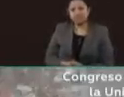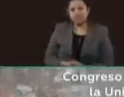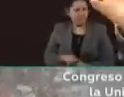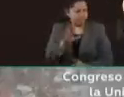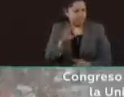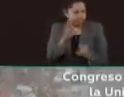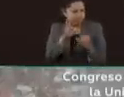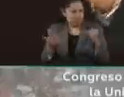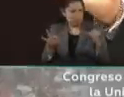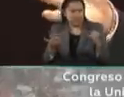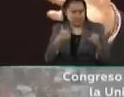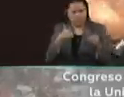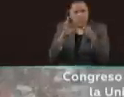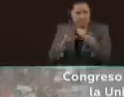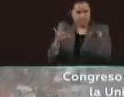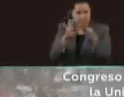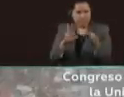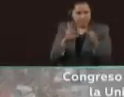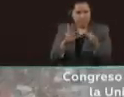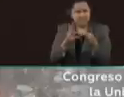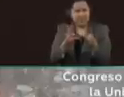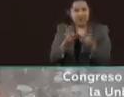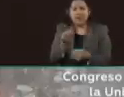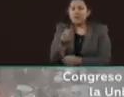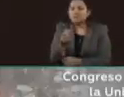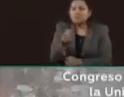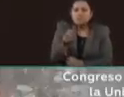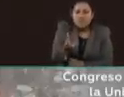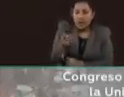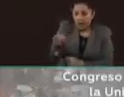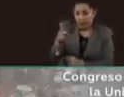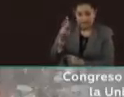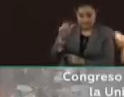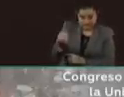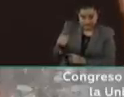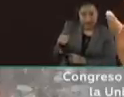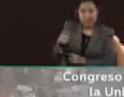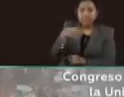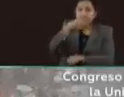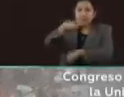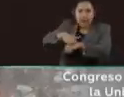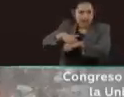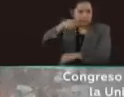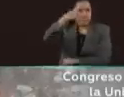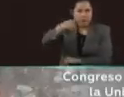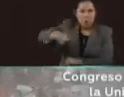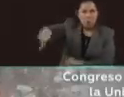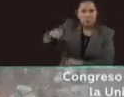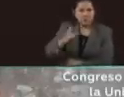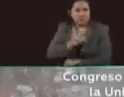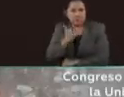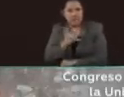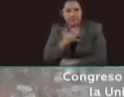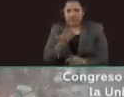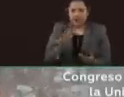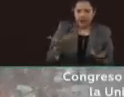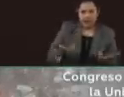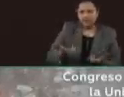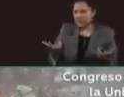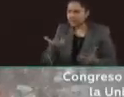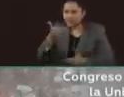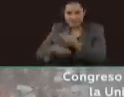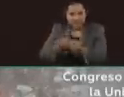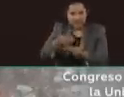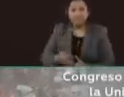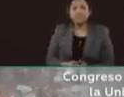Finalmente, les dejo una impronta a Acción Nacional que los va a animar aún más. Es